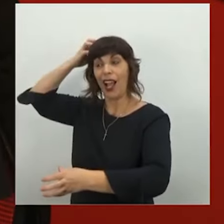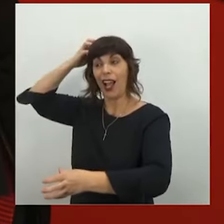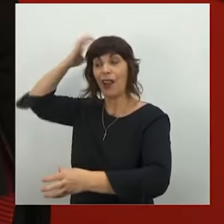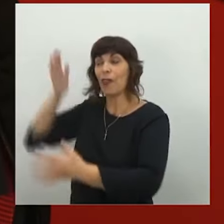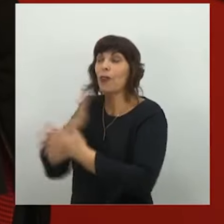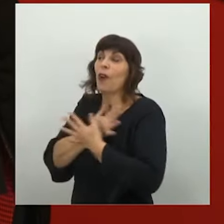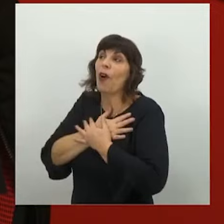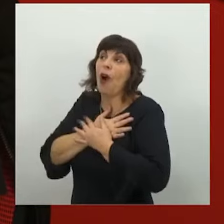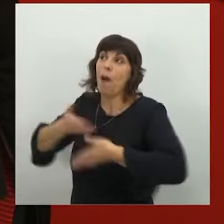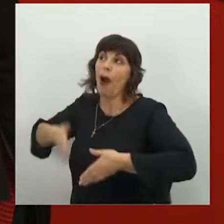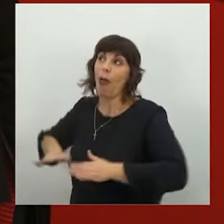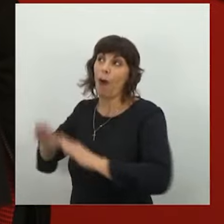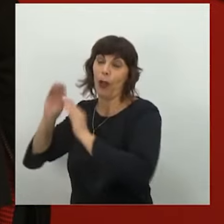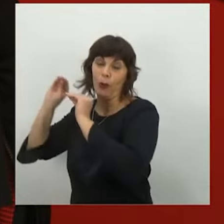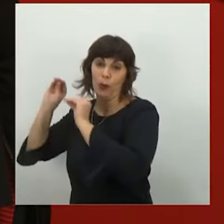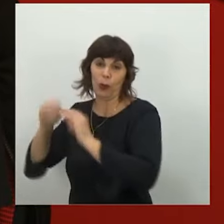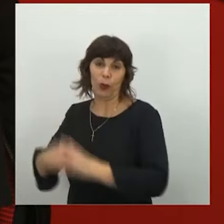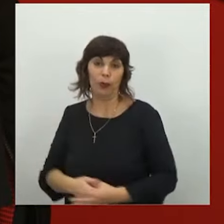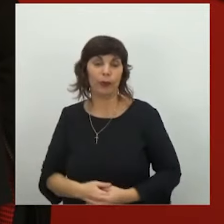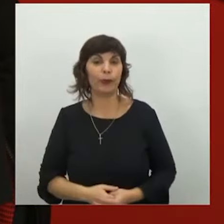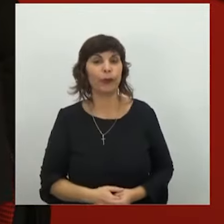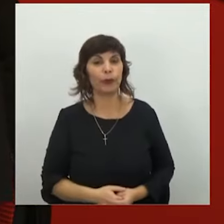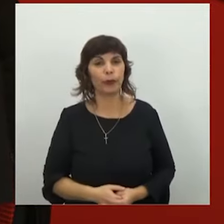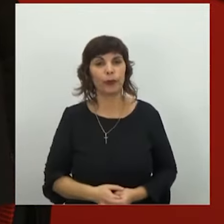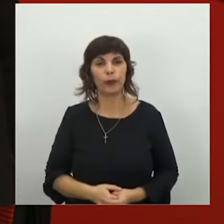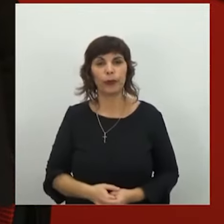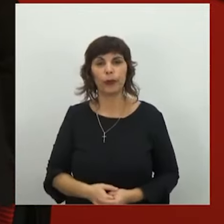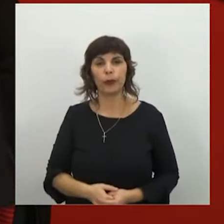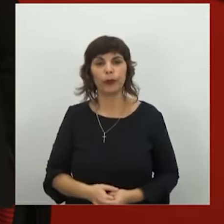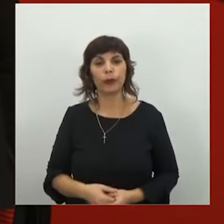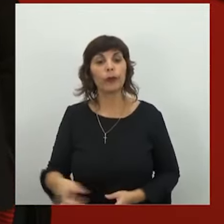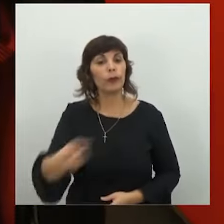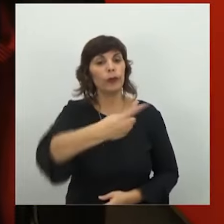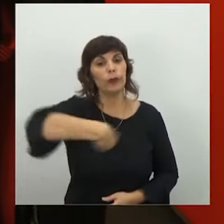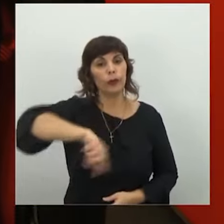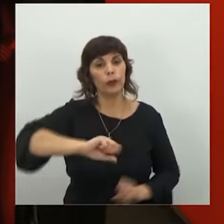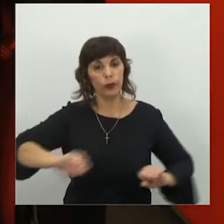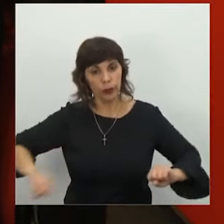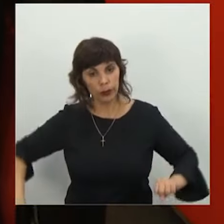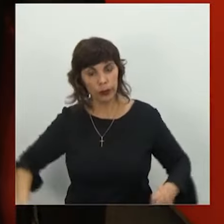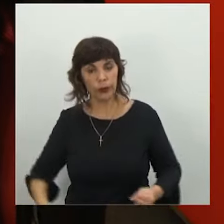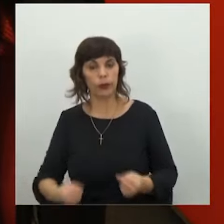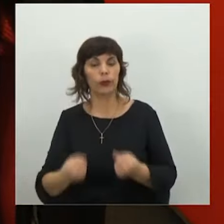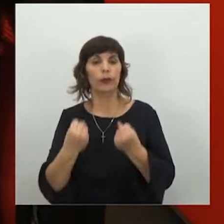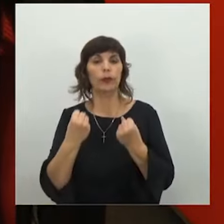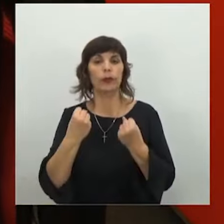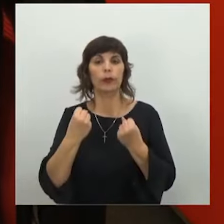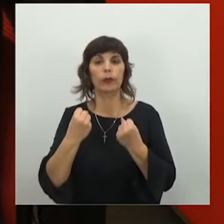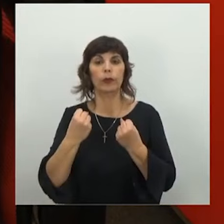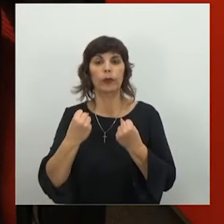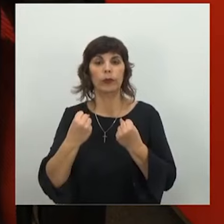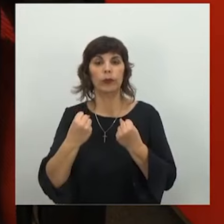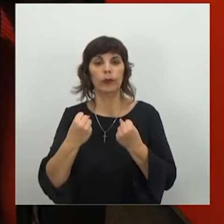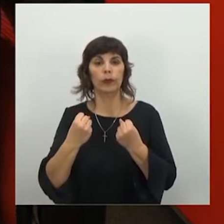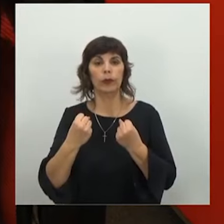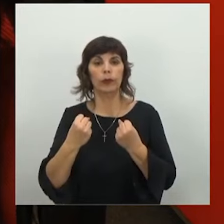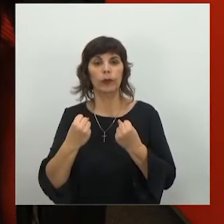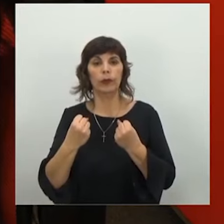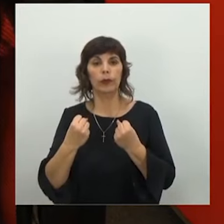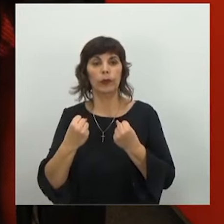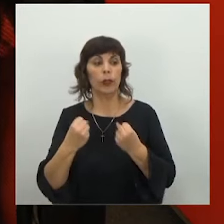1, versículos 12 y 13. Somos salvados bajo el poder de Satanás,